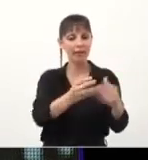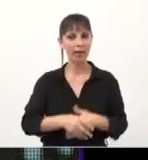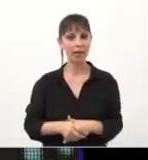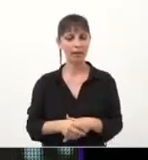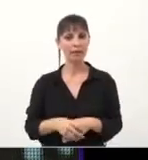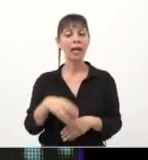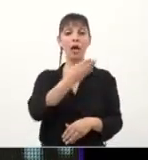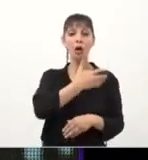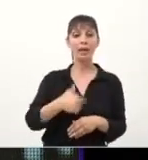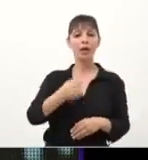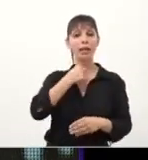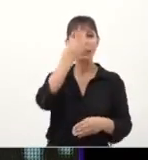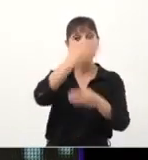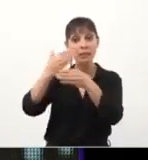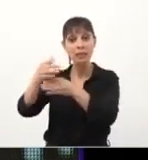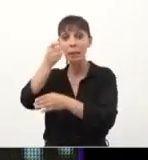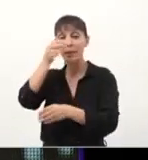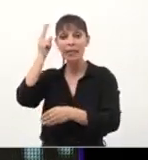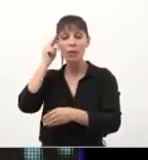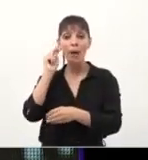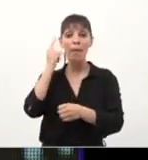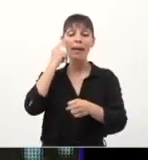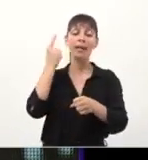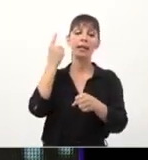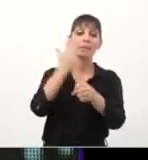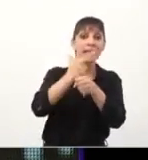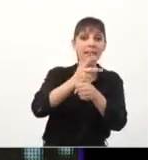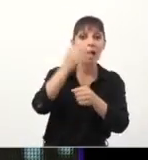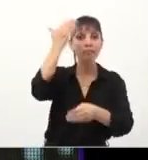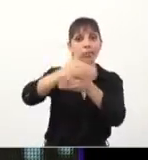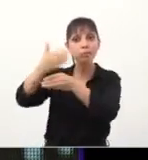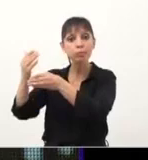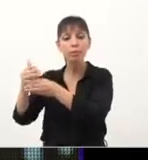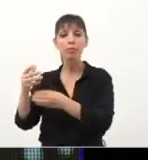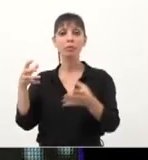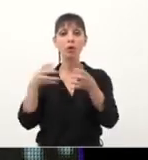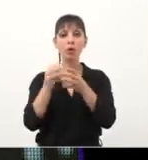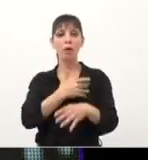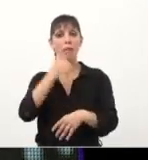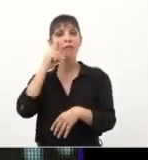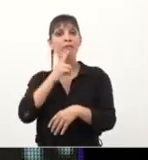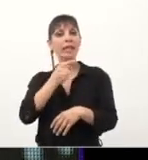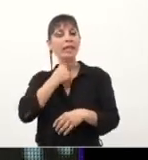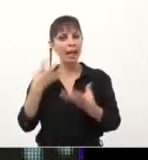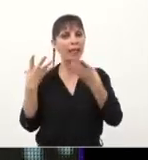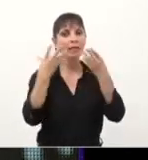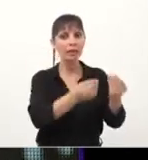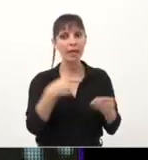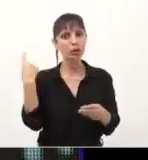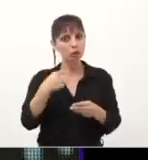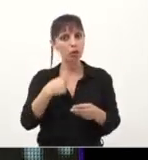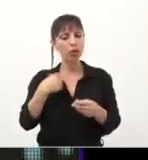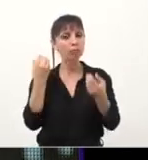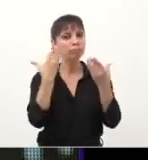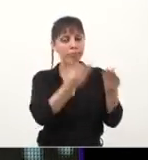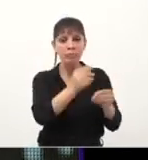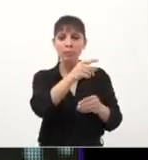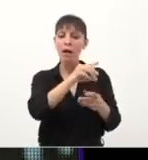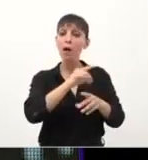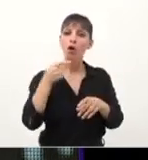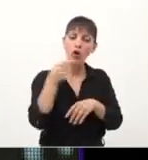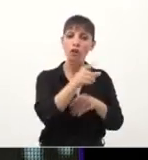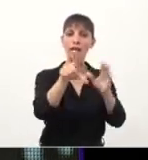quiere cerrar 29 institutos de formación docente. Y el Frente de Izquierda lo quiere defender. Y de ser jefe de gobierno, anulamos la ley nefasta de la